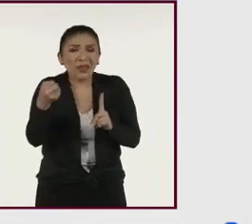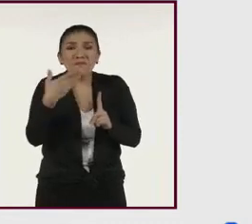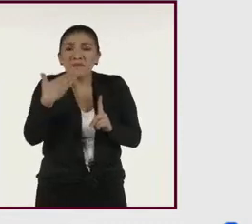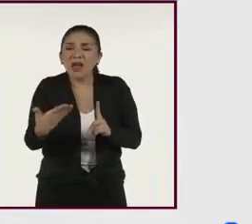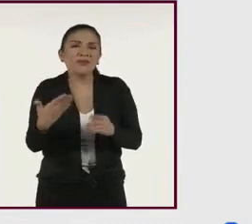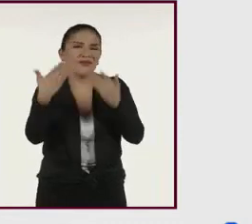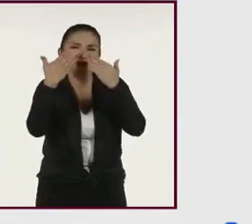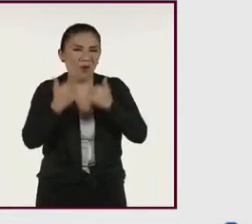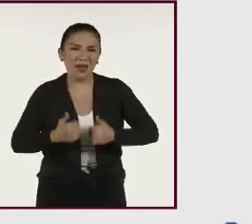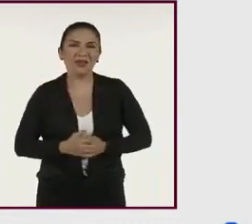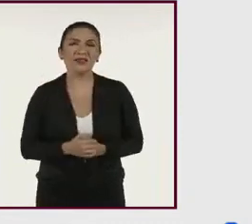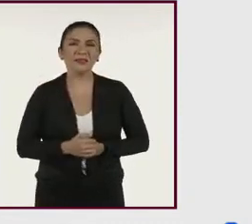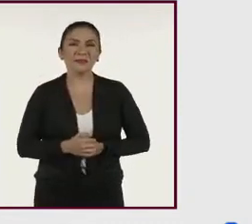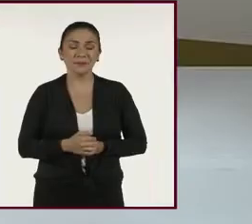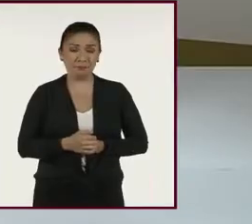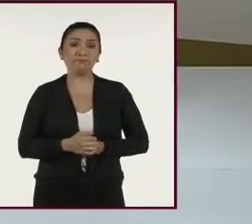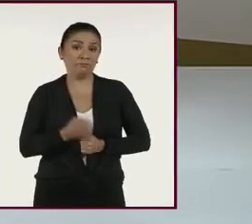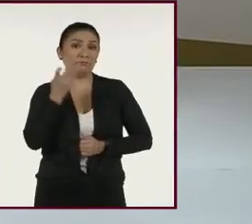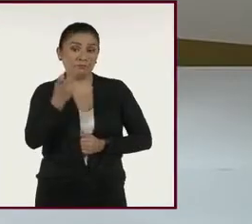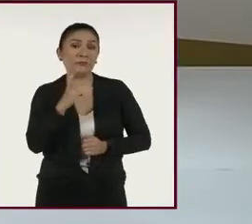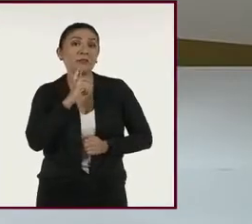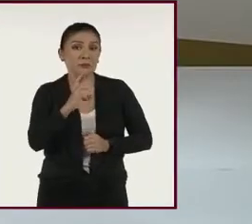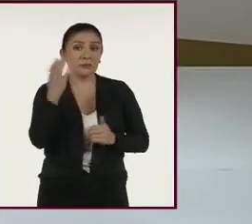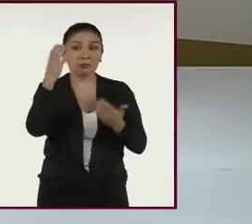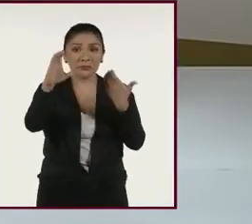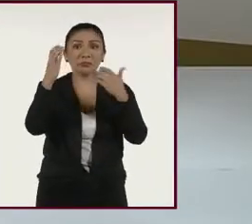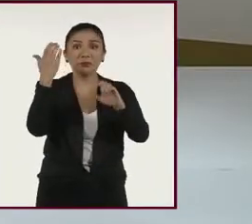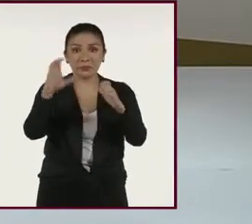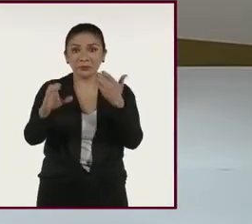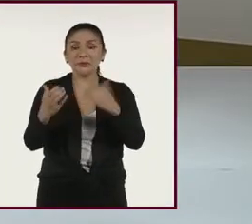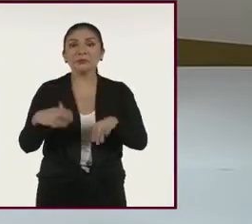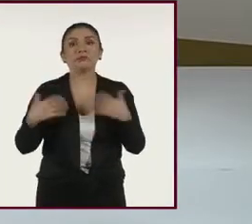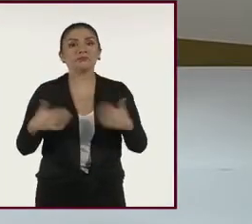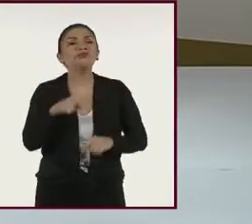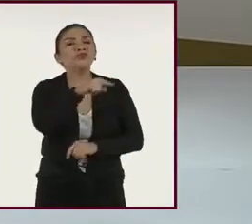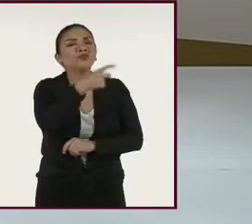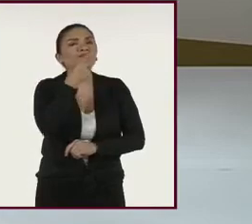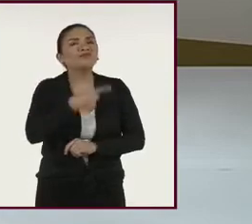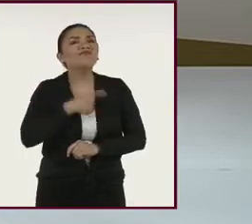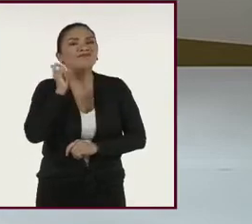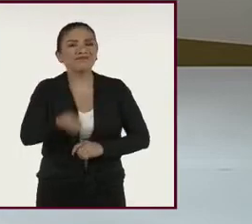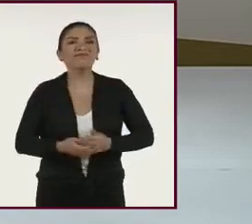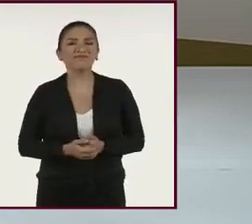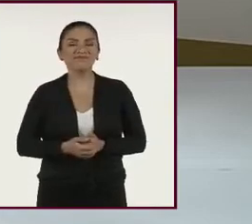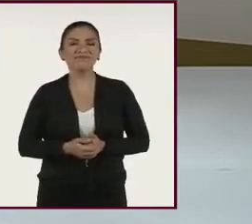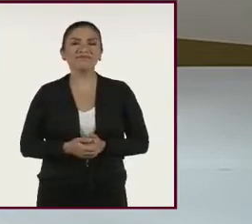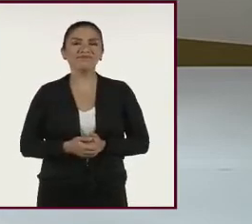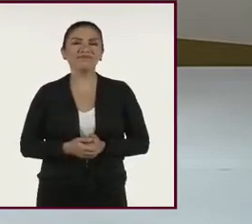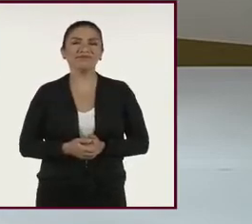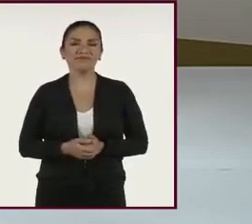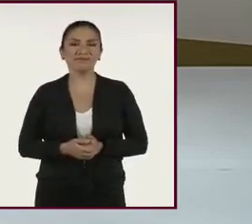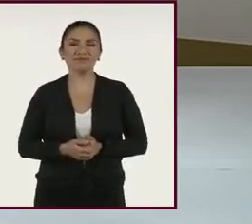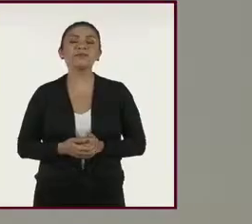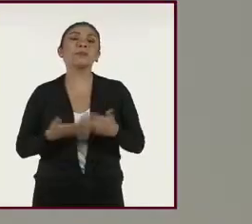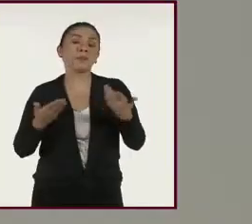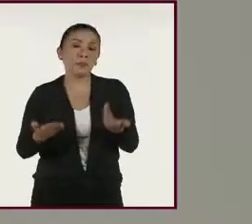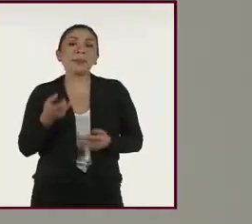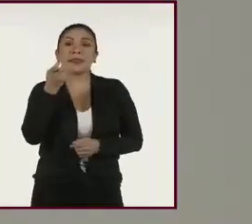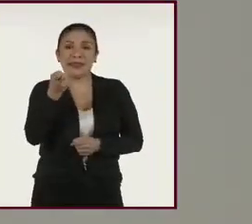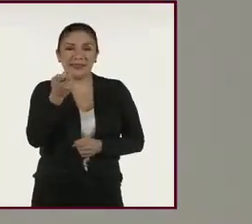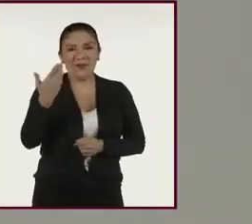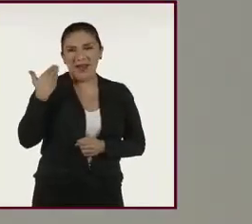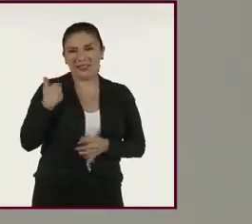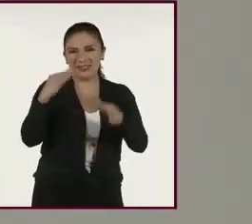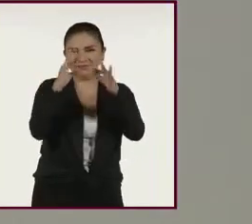establecidas. Bueno, estas son algunas de las respuestas, doctora. ¿Qué nos puede decir al respecto? Bueno, platicábamos un